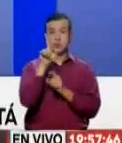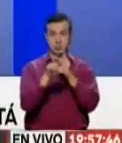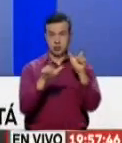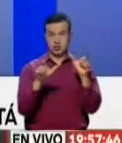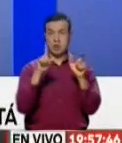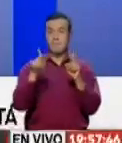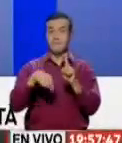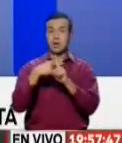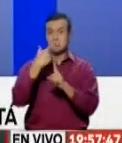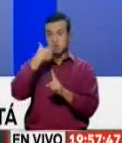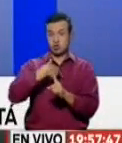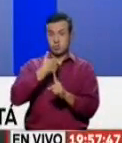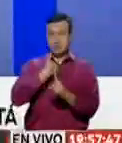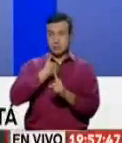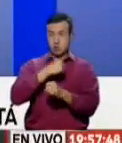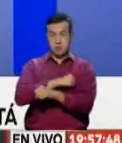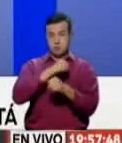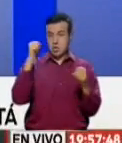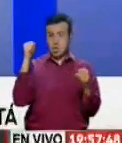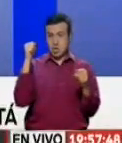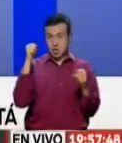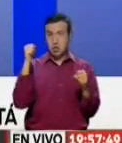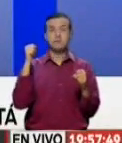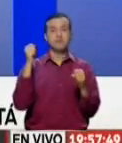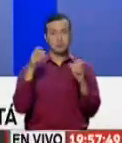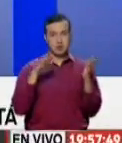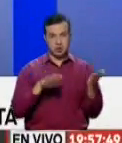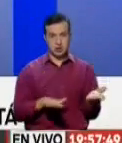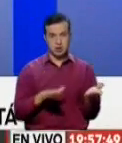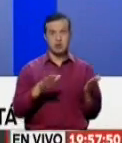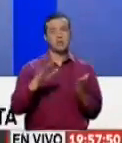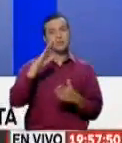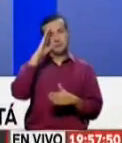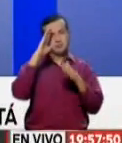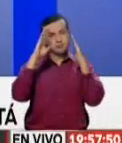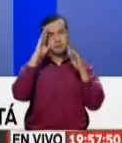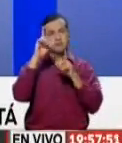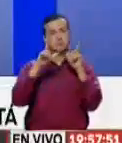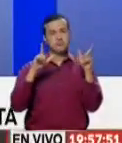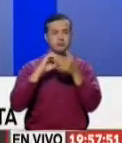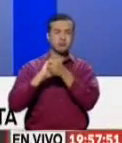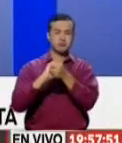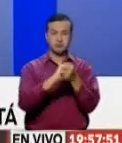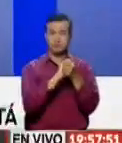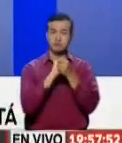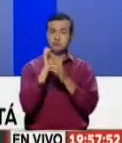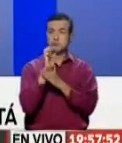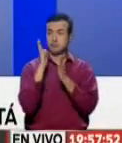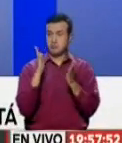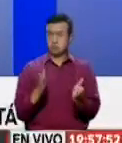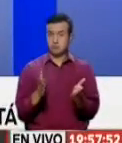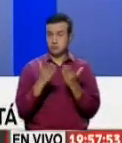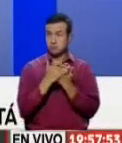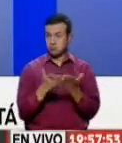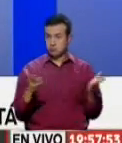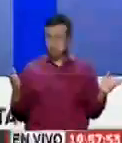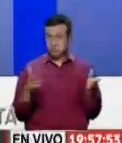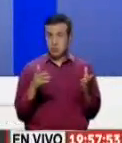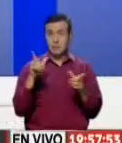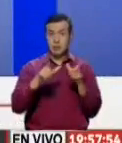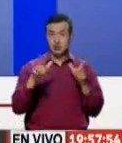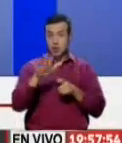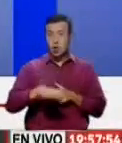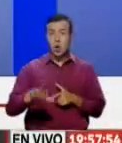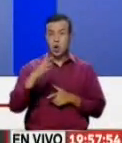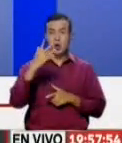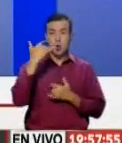En cadena nacional, el presidente Iván Duque se solidarizó con las víctimas nacionales y extranjeras. Los cadetes que el terrorismo